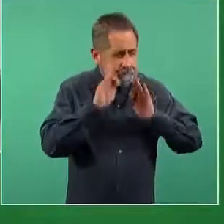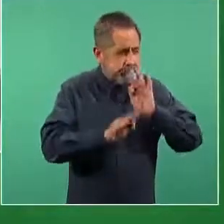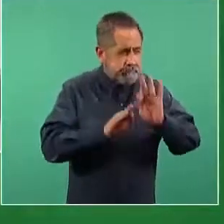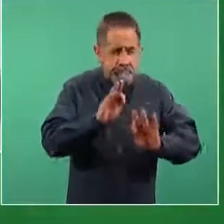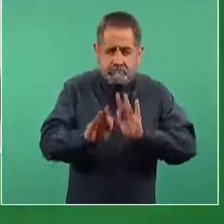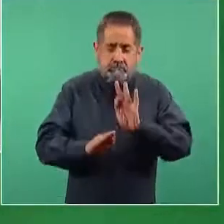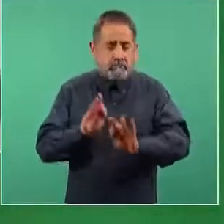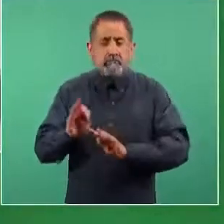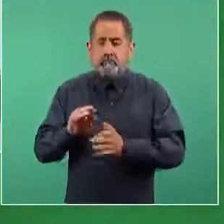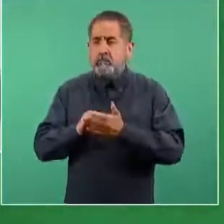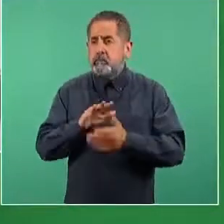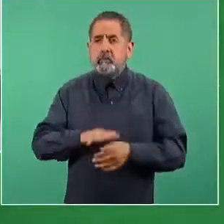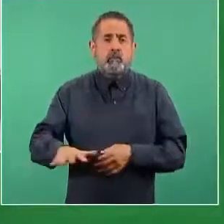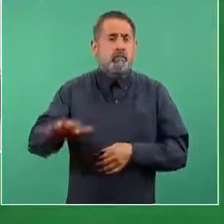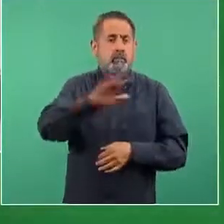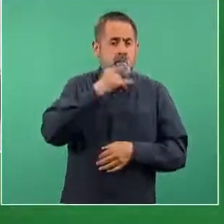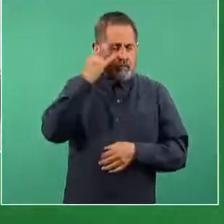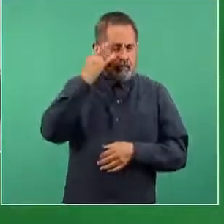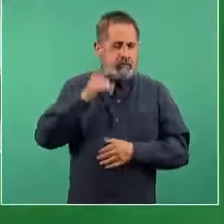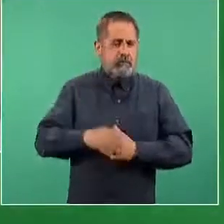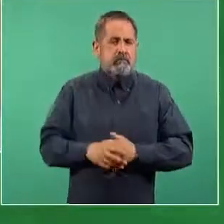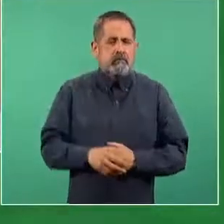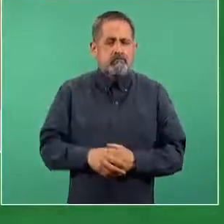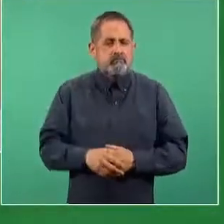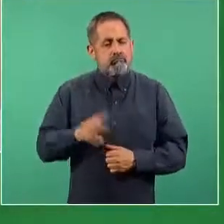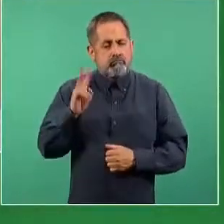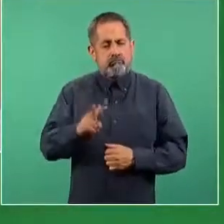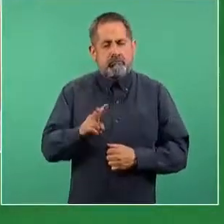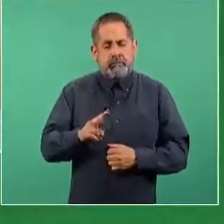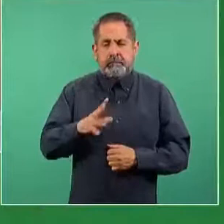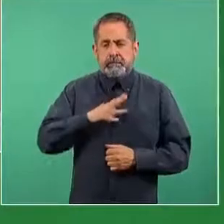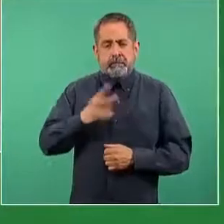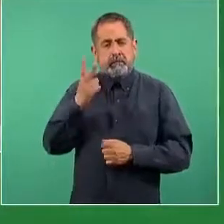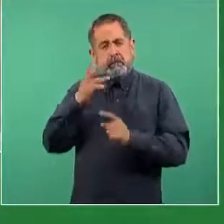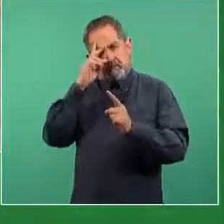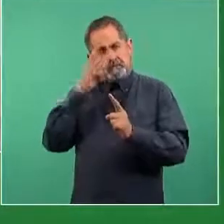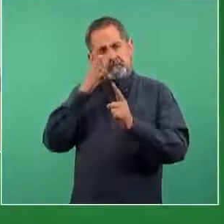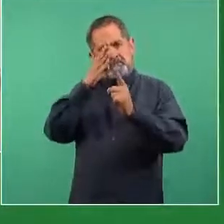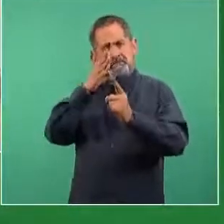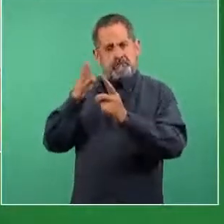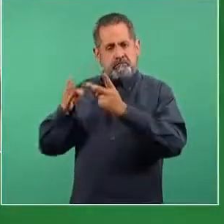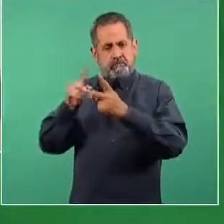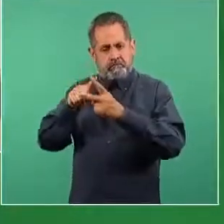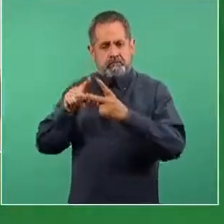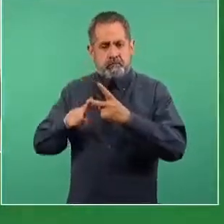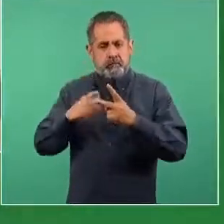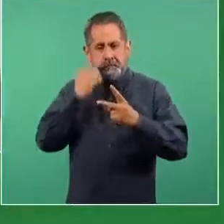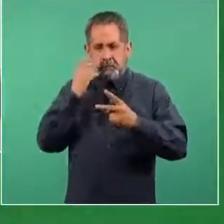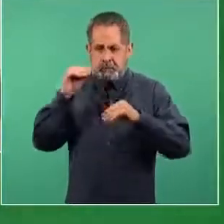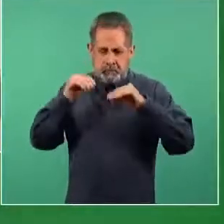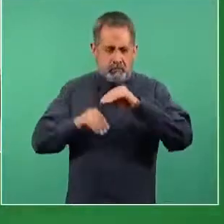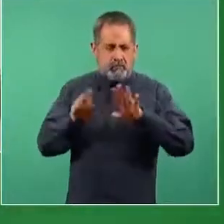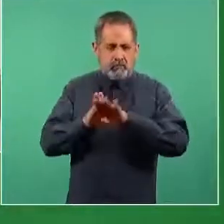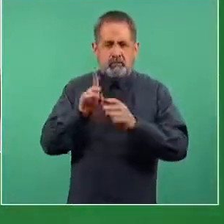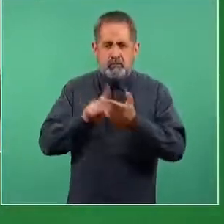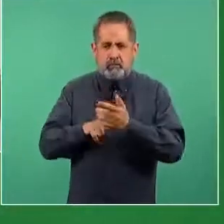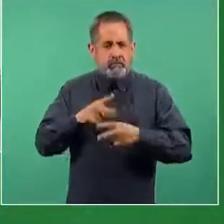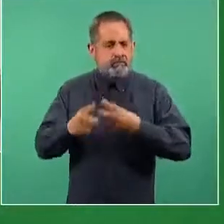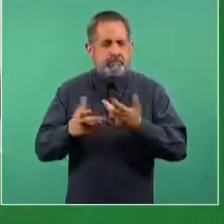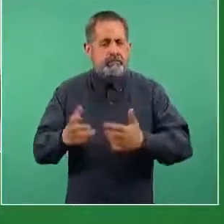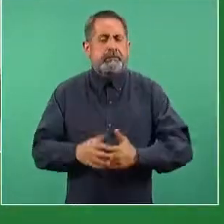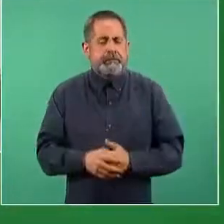resultados consideramos estar cumpliendo con 2 de los objetivos que perseguimos cuando integramos estas